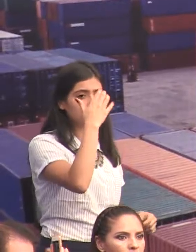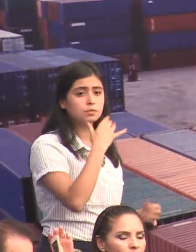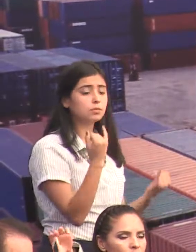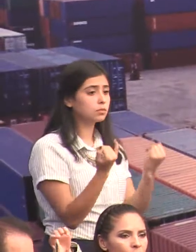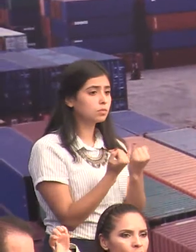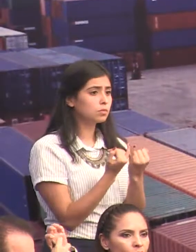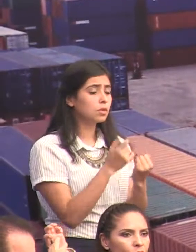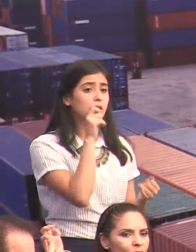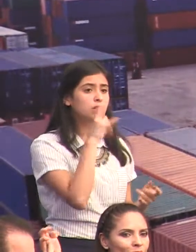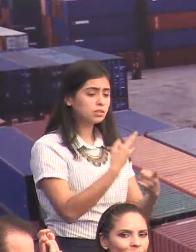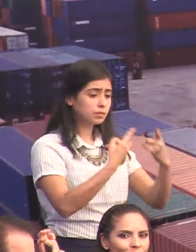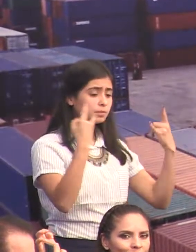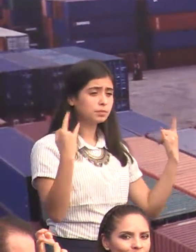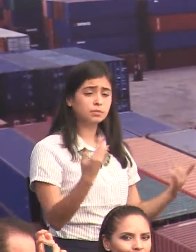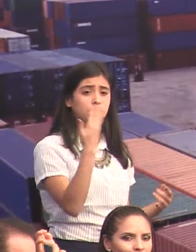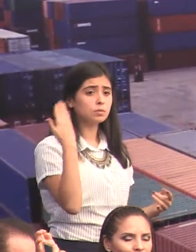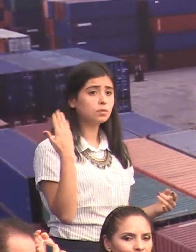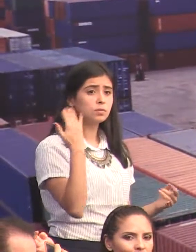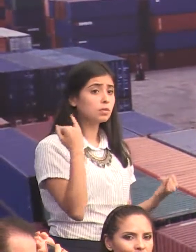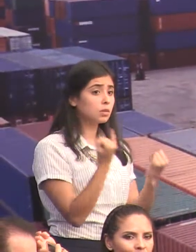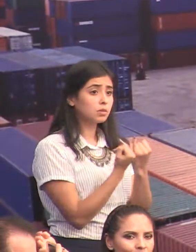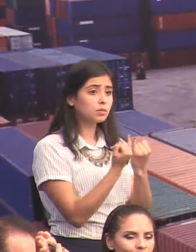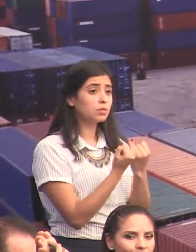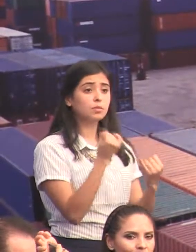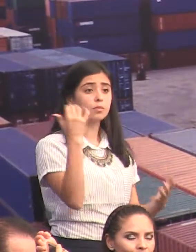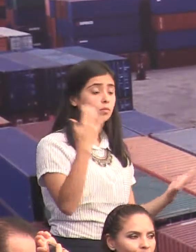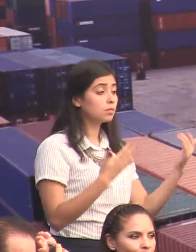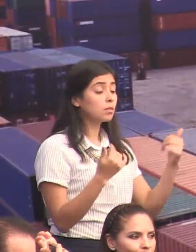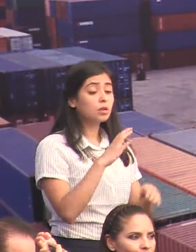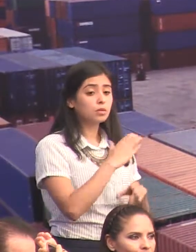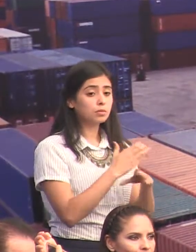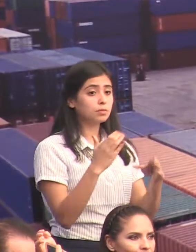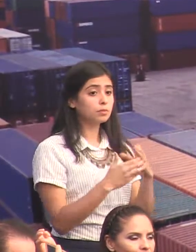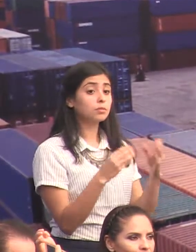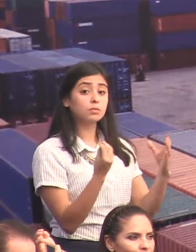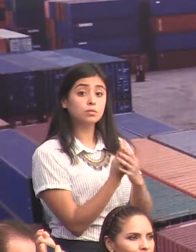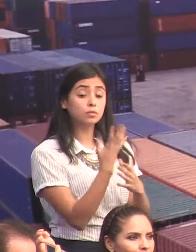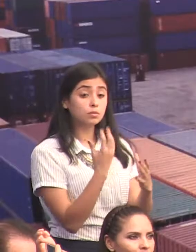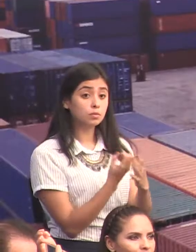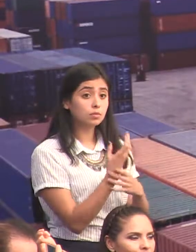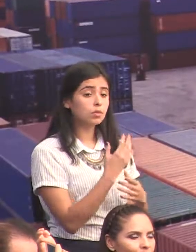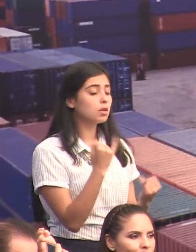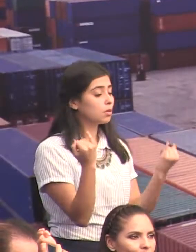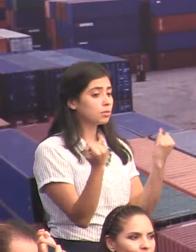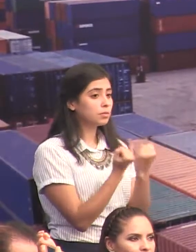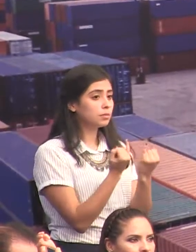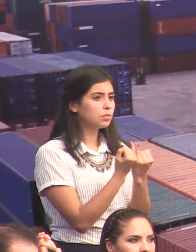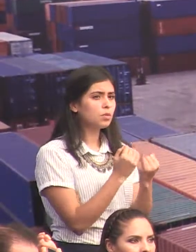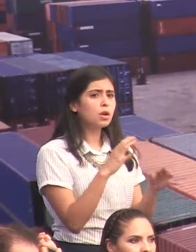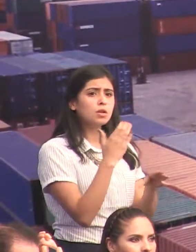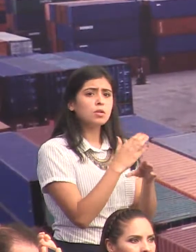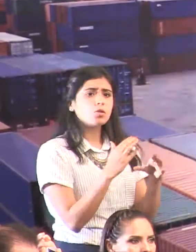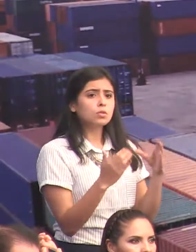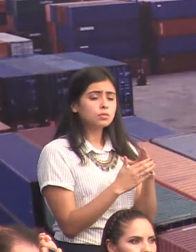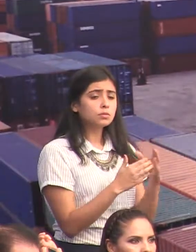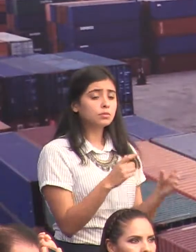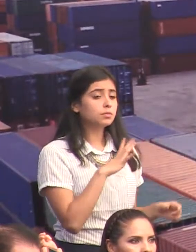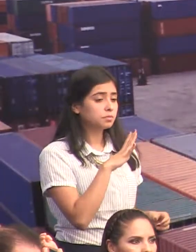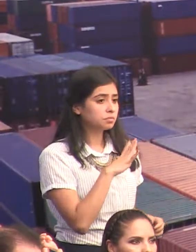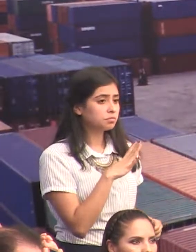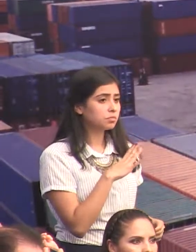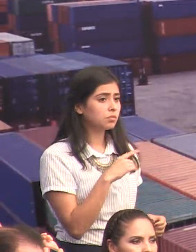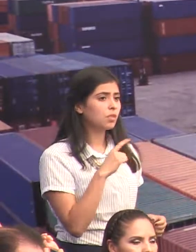la propia experiencia del puerto y de esta comunidad como enclave de crecimiento y caso histórico de política de desarrollo industrial